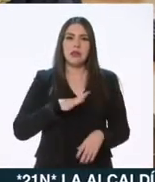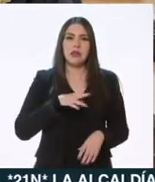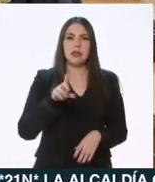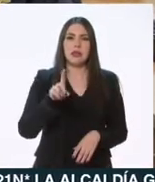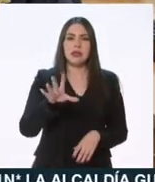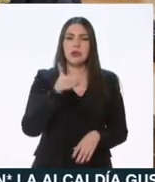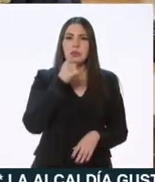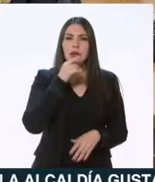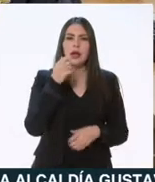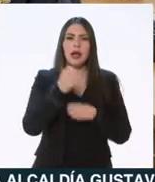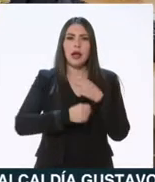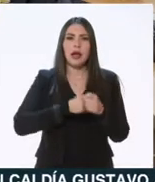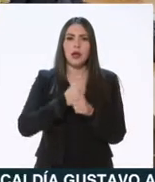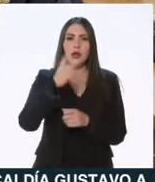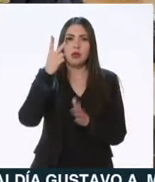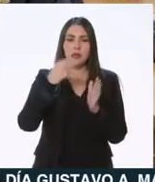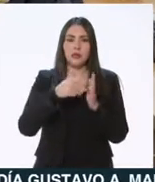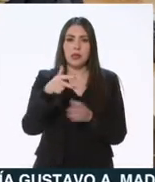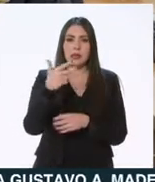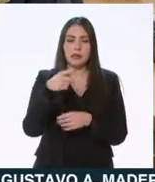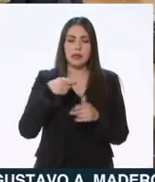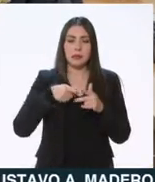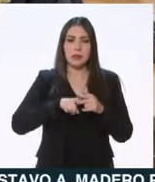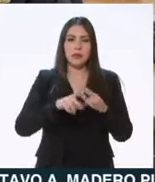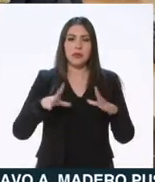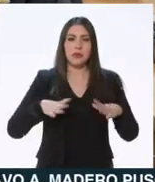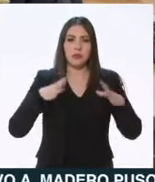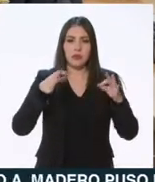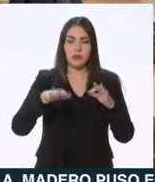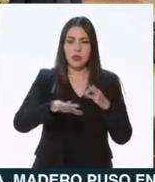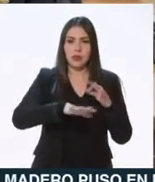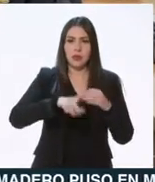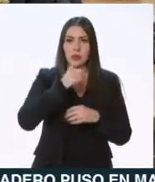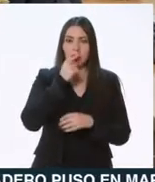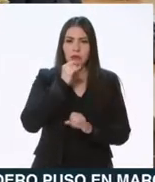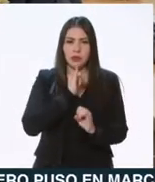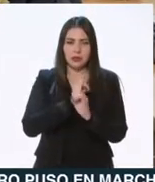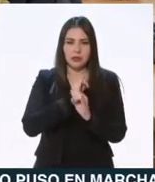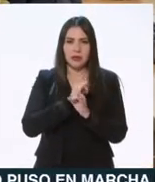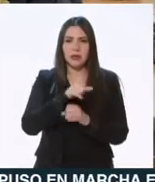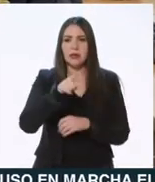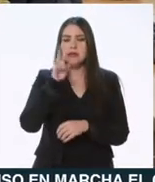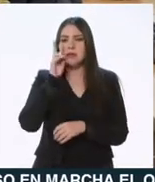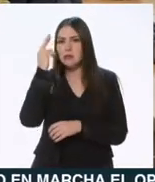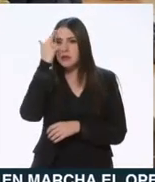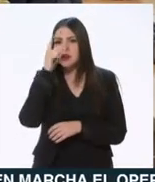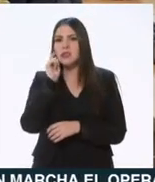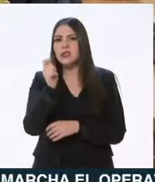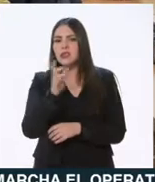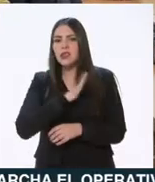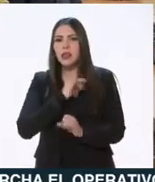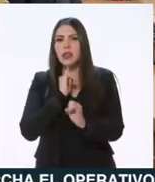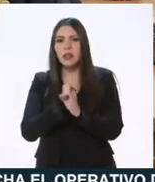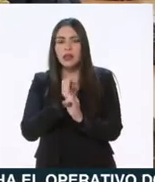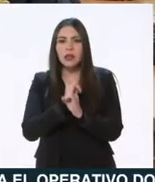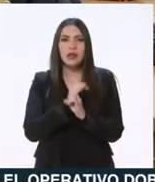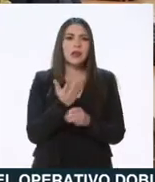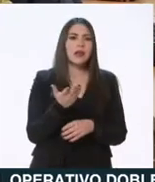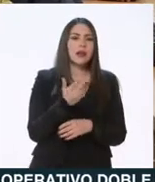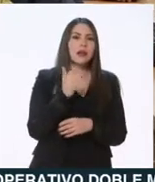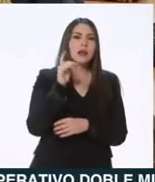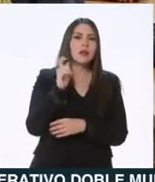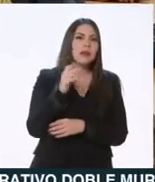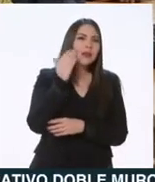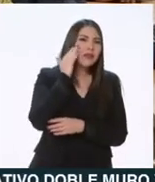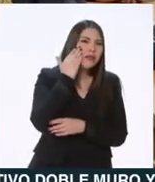desde el año 2013 que se fundó esto de cibernética se encargan de monitorear todo lo que hay en redes sociales, el ciberespacio, los blogs, lo